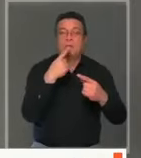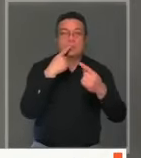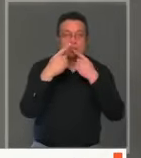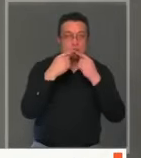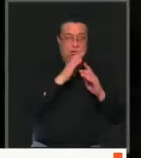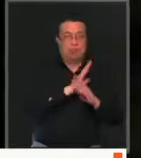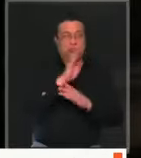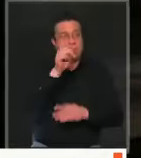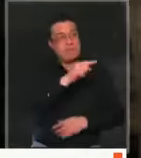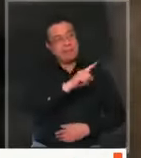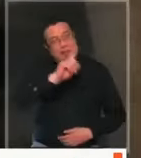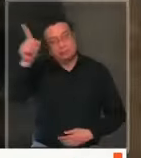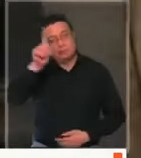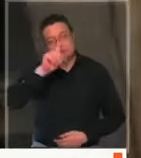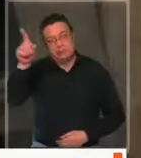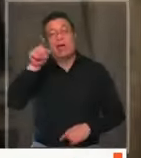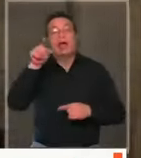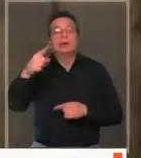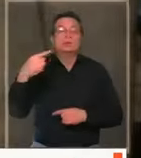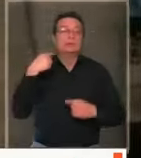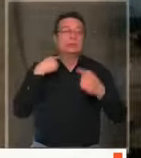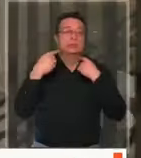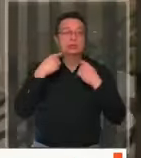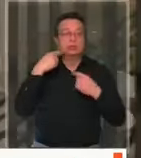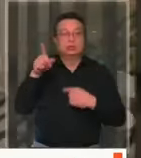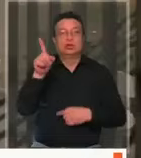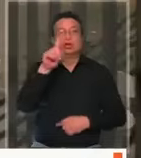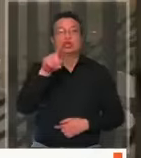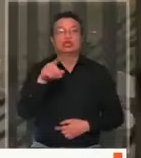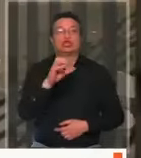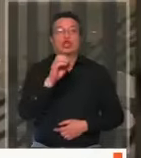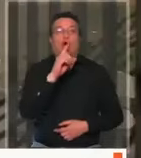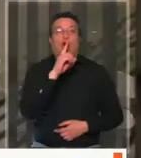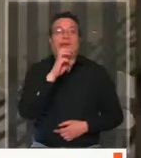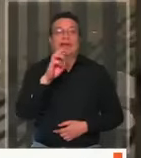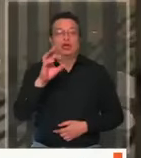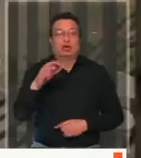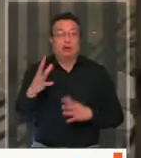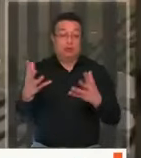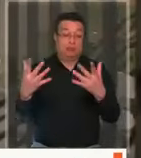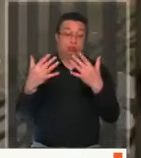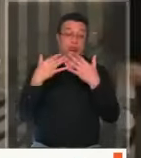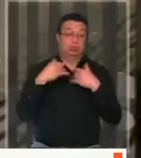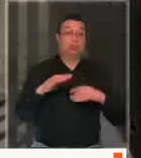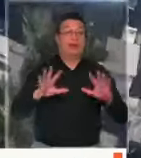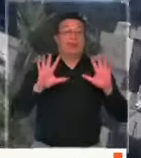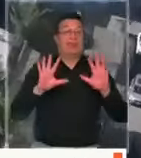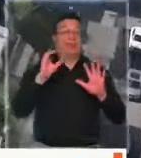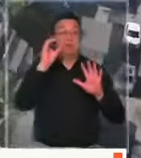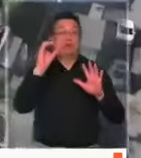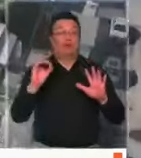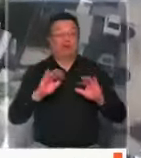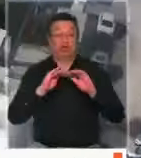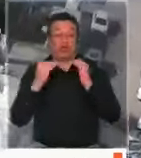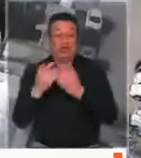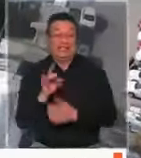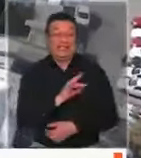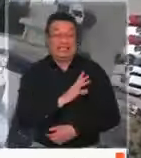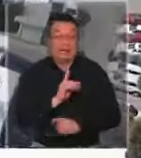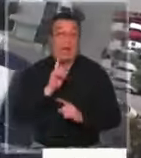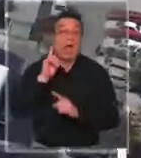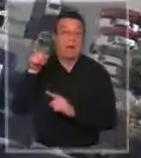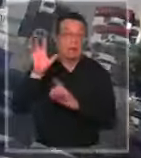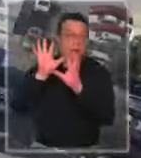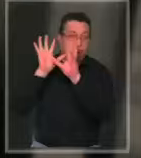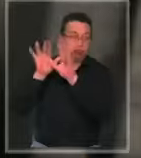las personas directamente afectadas en el Sotero del Río, hospital que recibe a cerca del 10% del total nacional. Desde